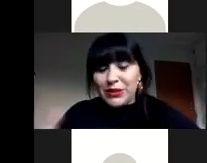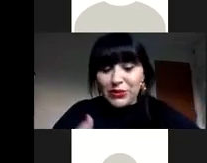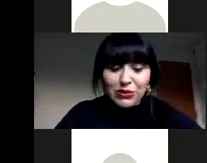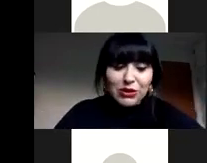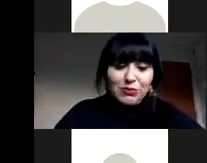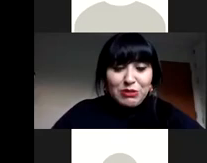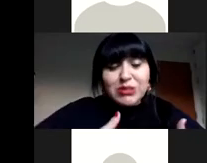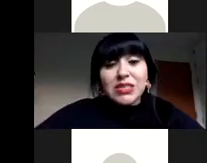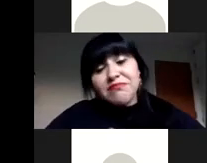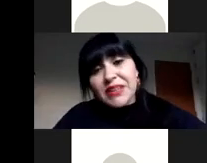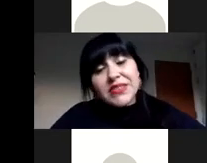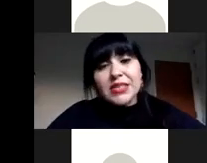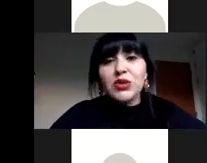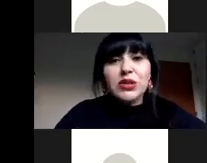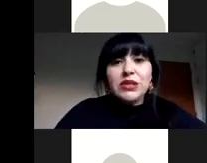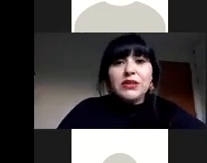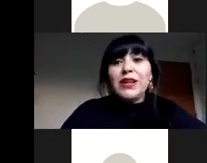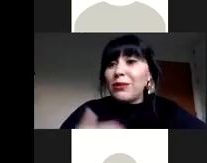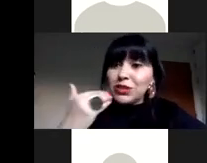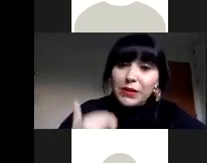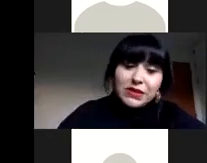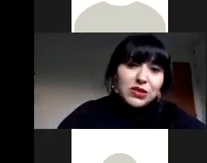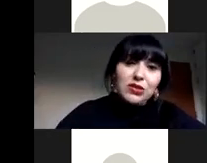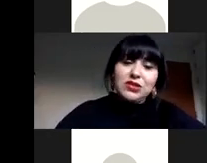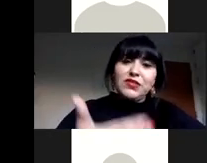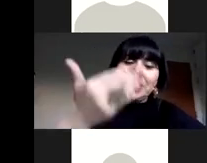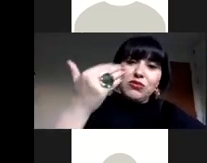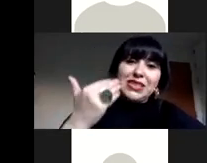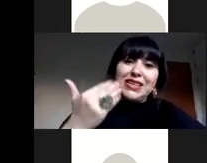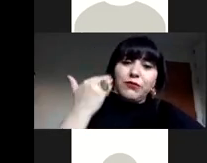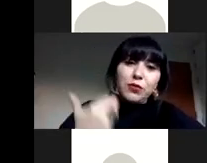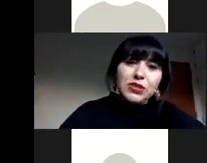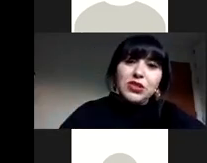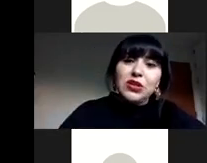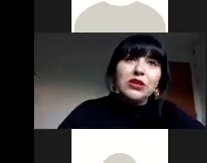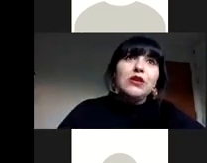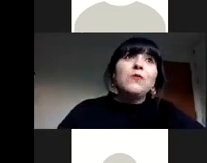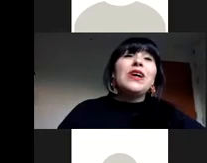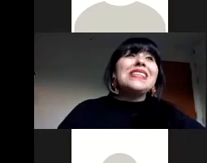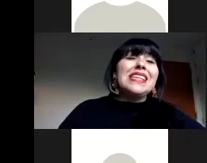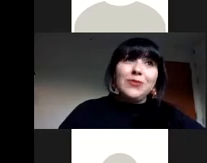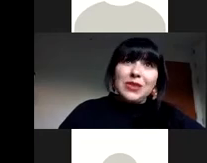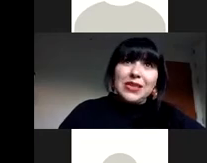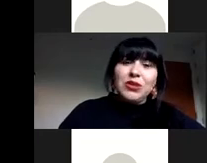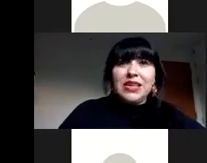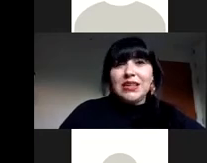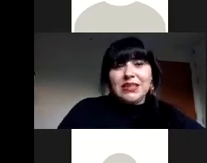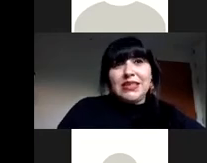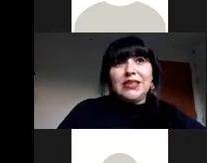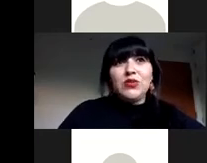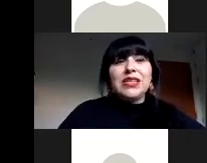derramada, pero sí, es cierto, falta mucha prevención, falta mucha información, faltan límites. Hoy